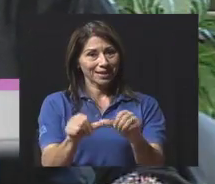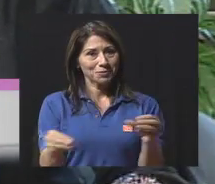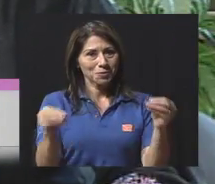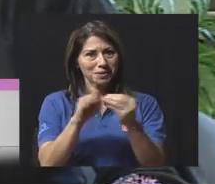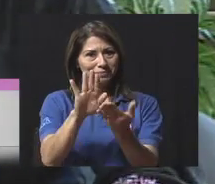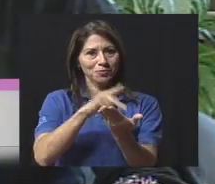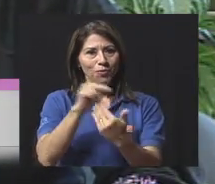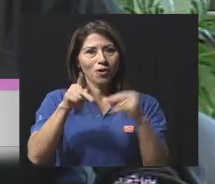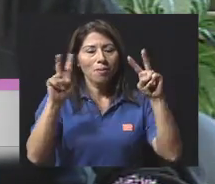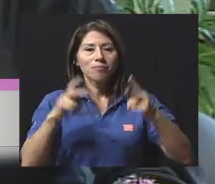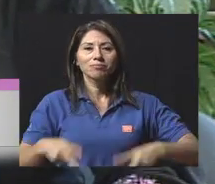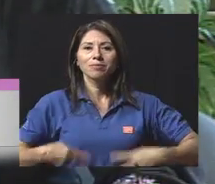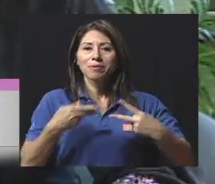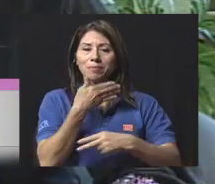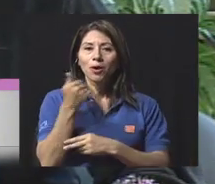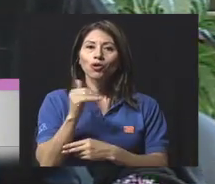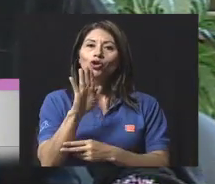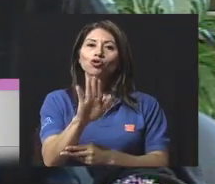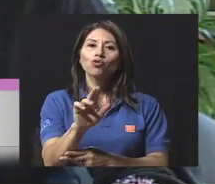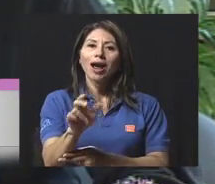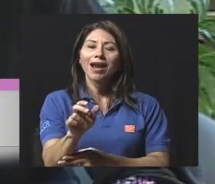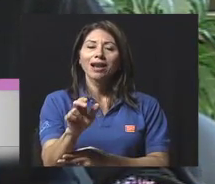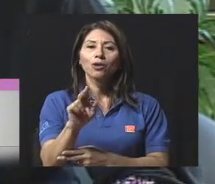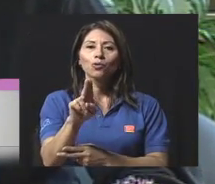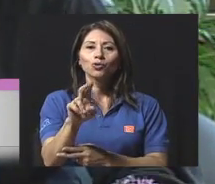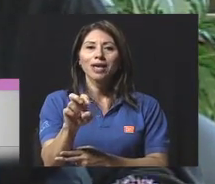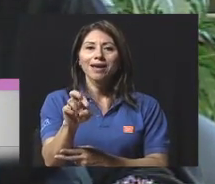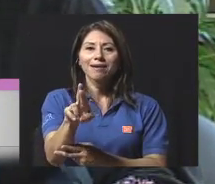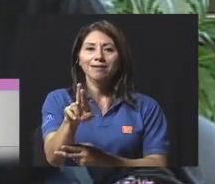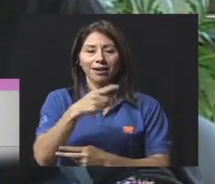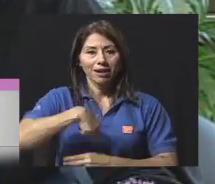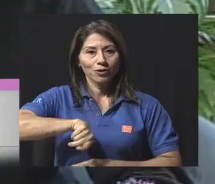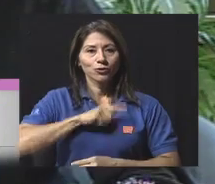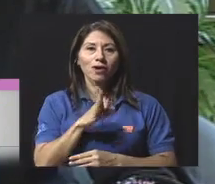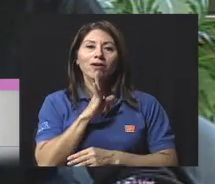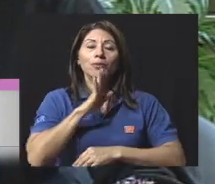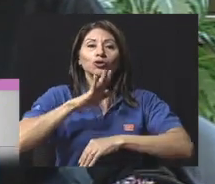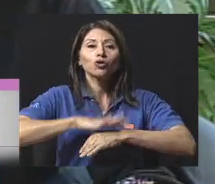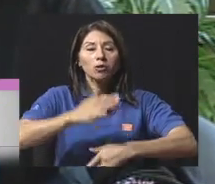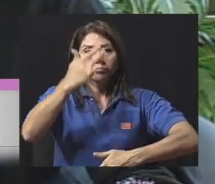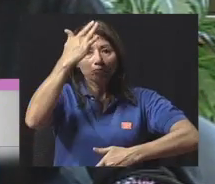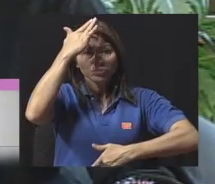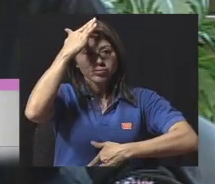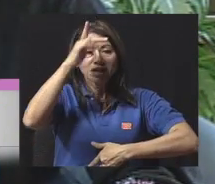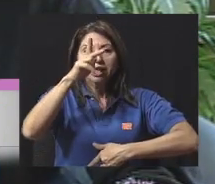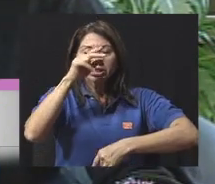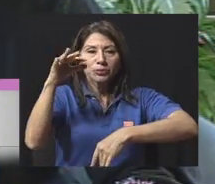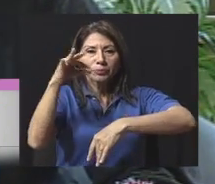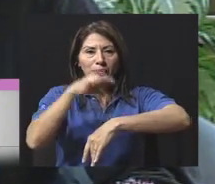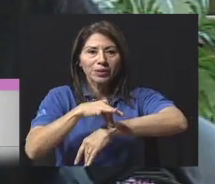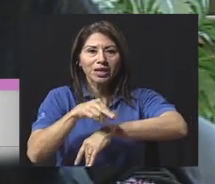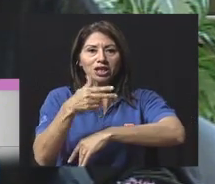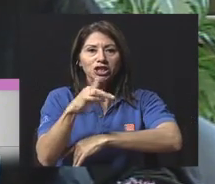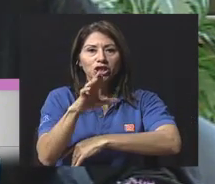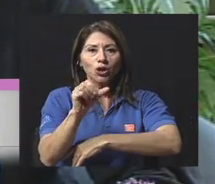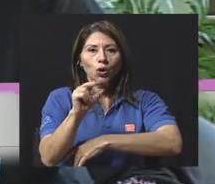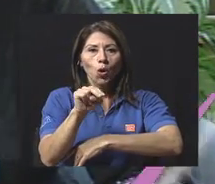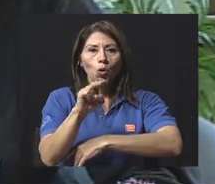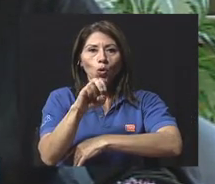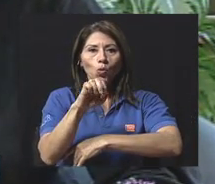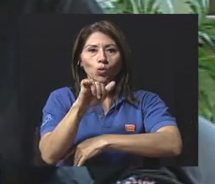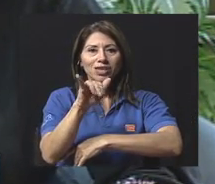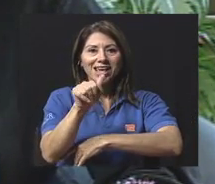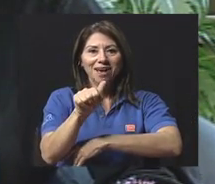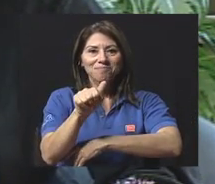mejor seguimos con más aquí en su programa vivir mejor por su canal ucr estamos conversando sobre el virus del chinkungunya Qué es el